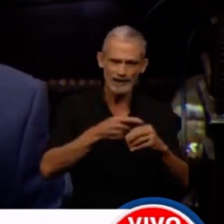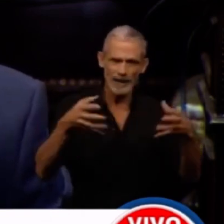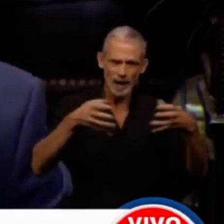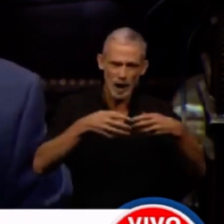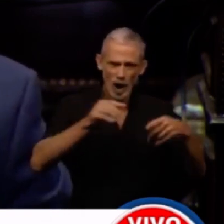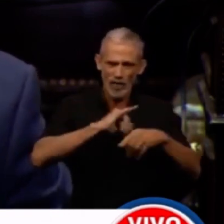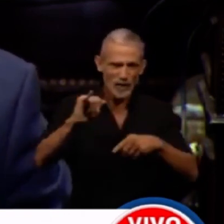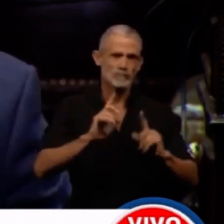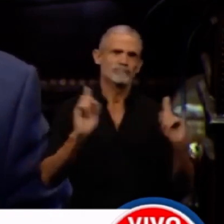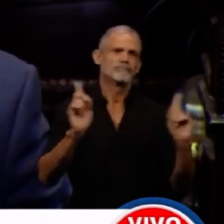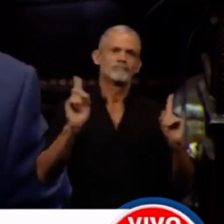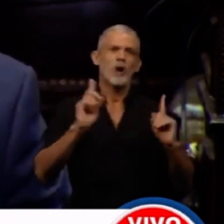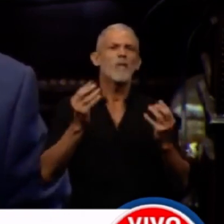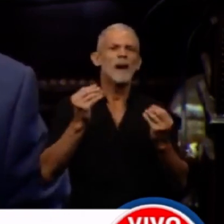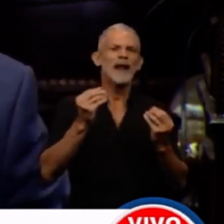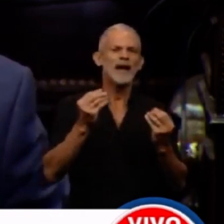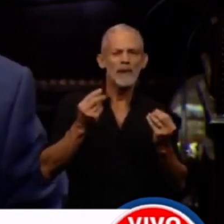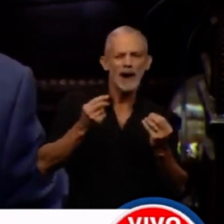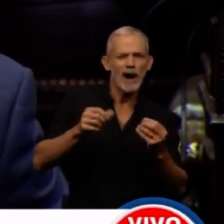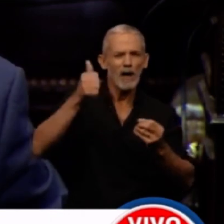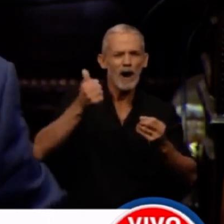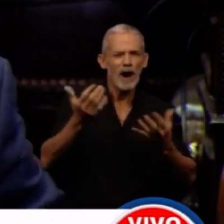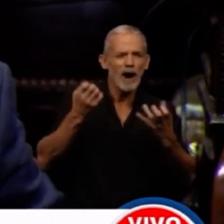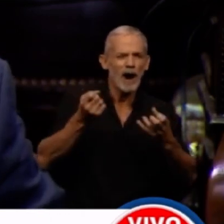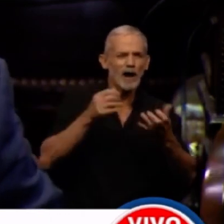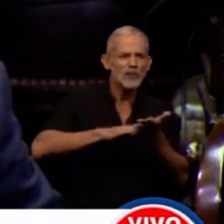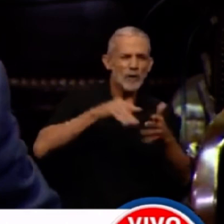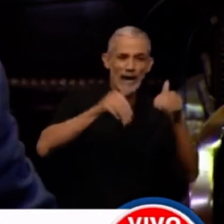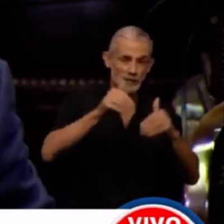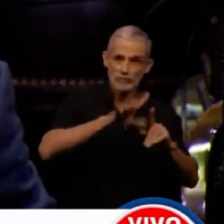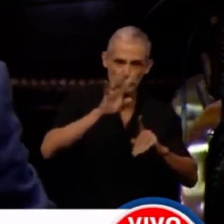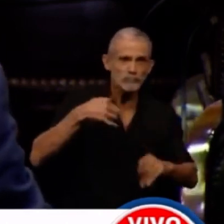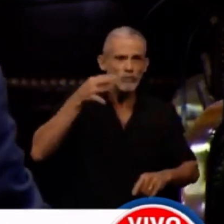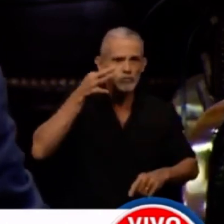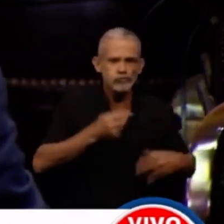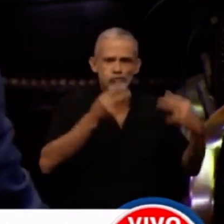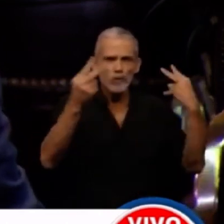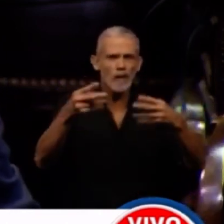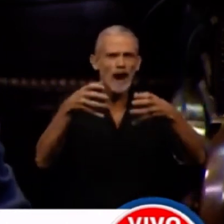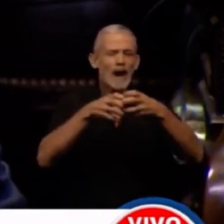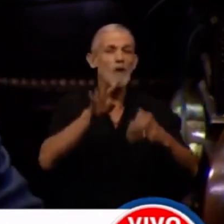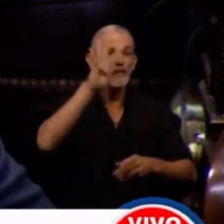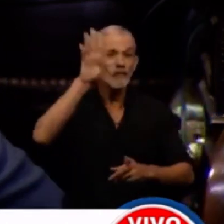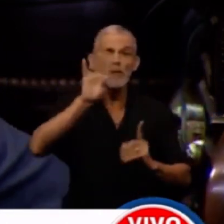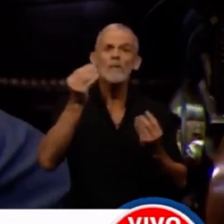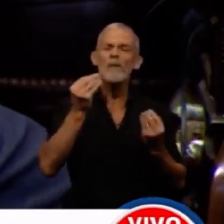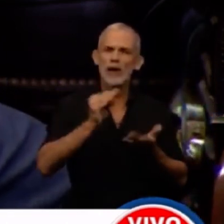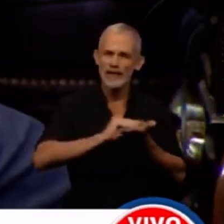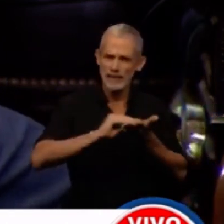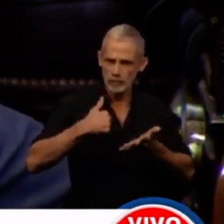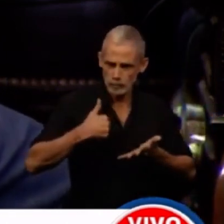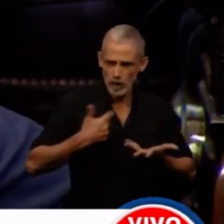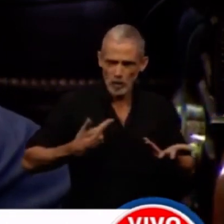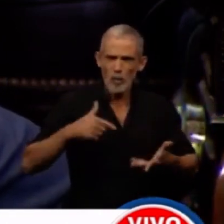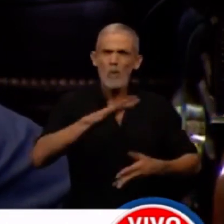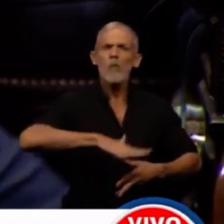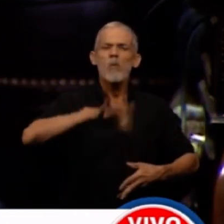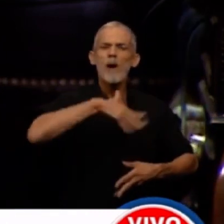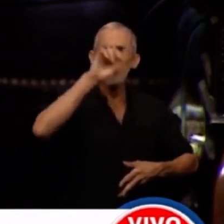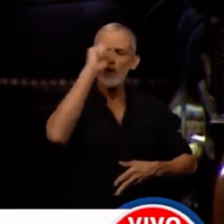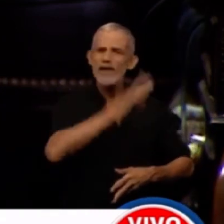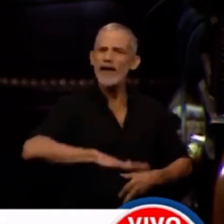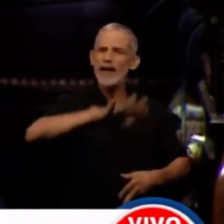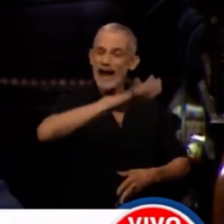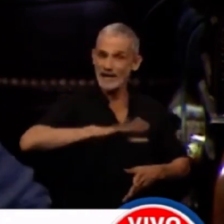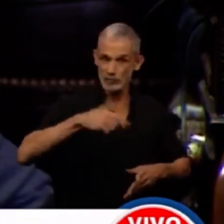caprichosamente para obtener algún tipo de rédito político. Nosotros viajamos a Formosa porque somos representantes del pueblo de la nación.